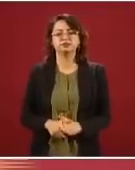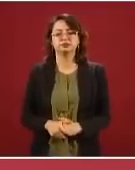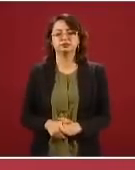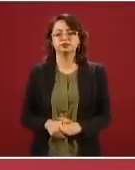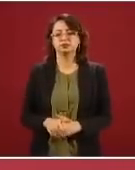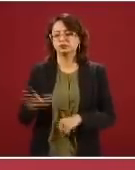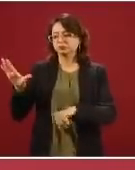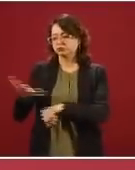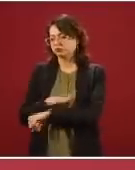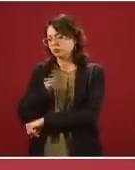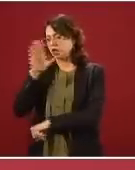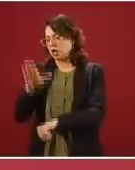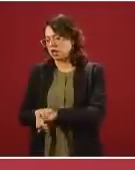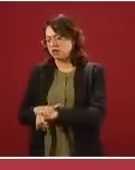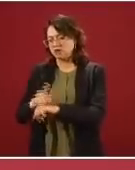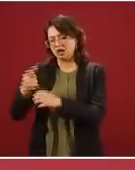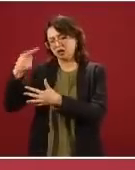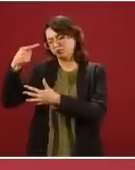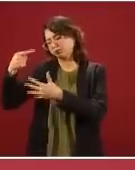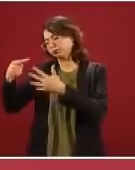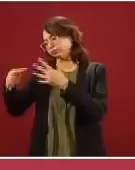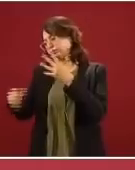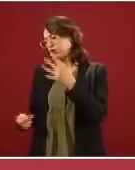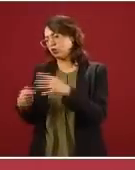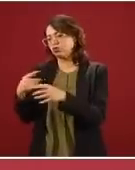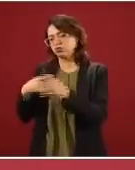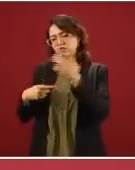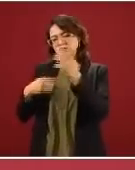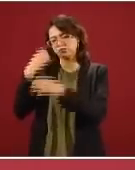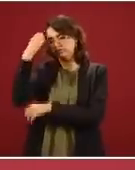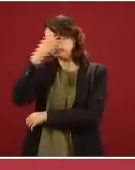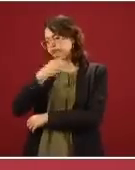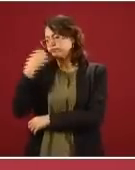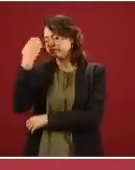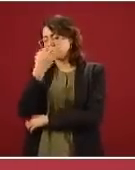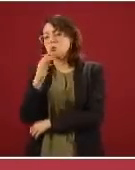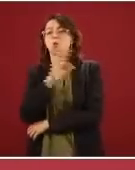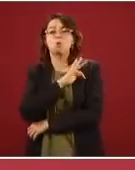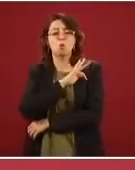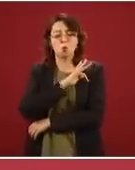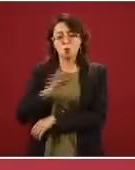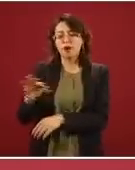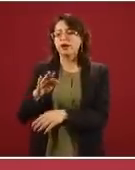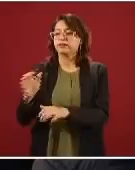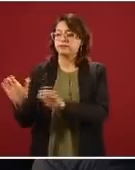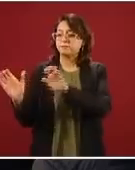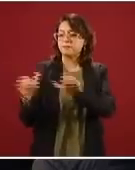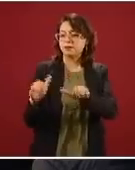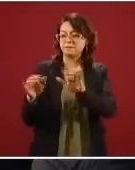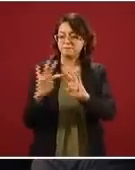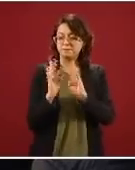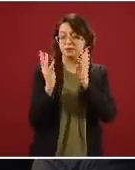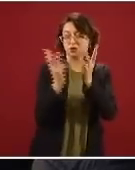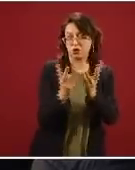los califican a todos los que pueden ser integrantes del consejo,